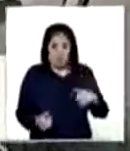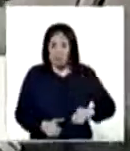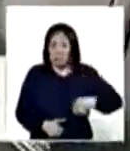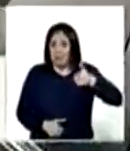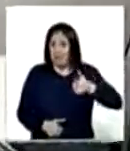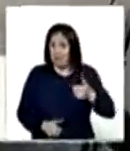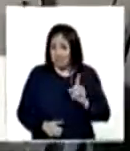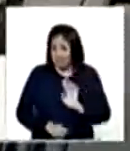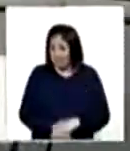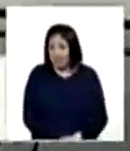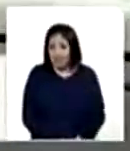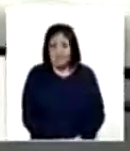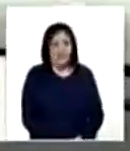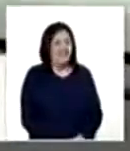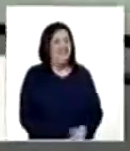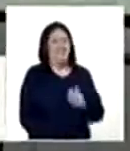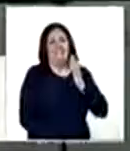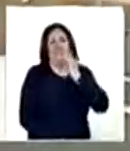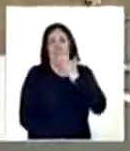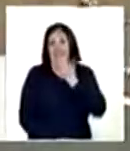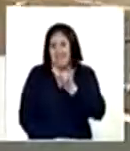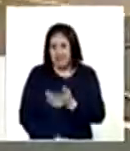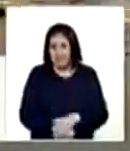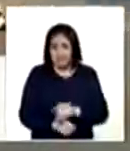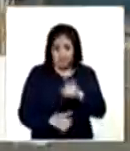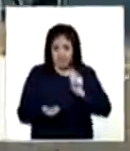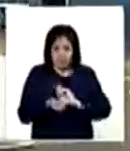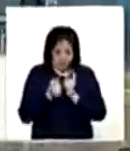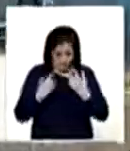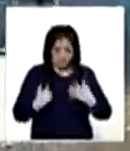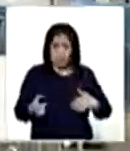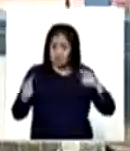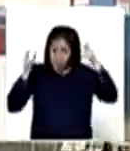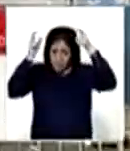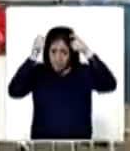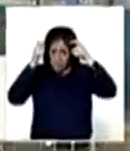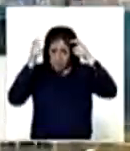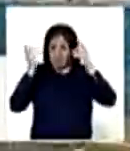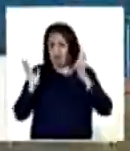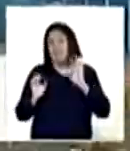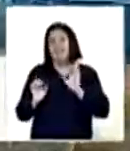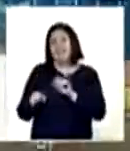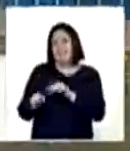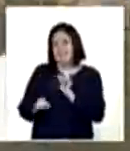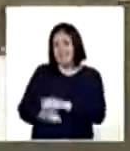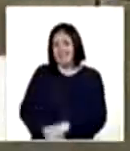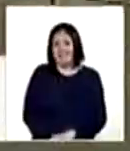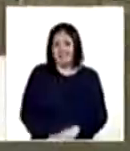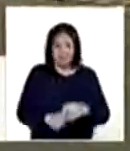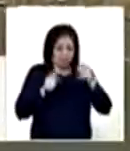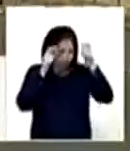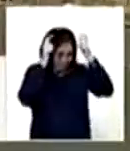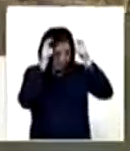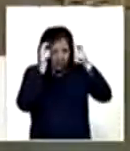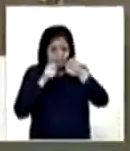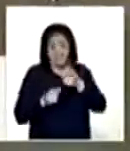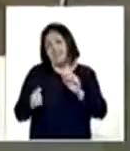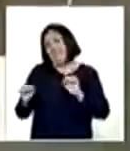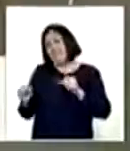¿De gerente, dice? ¿Tú te has disfrazado de una reina? Sí. ¿Te has puesto tu coronita?